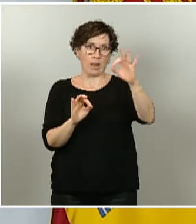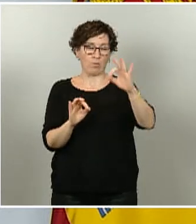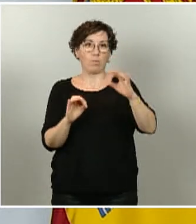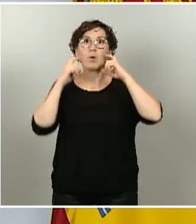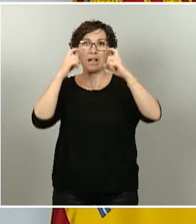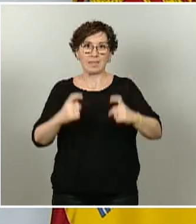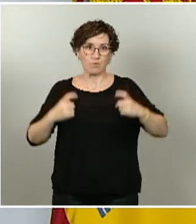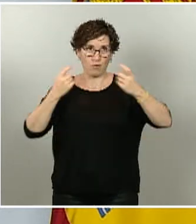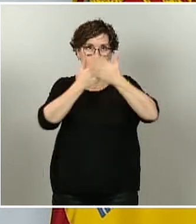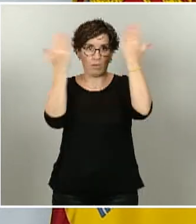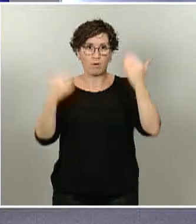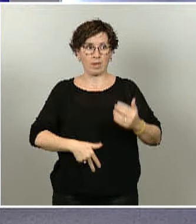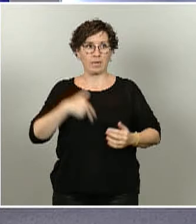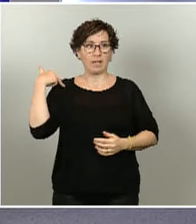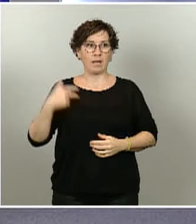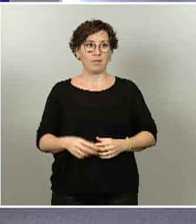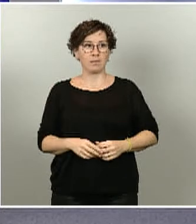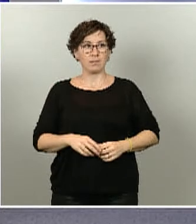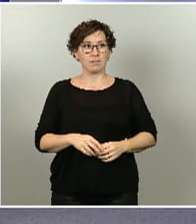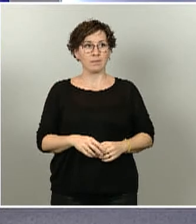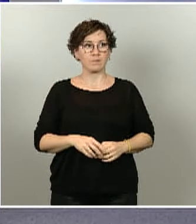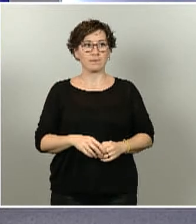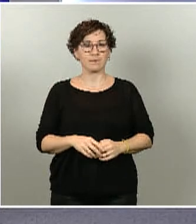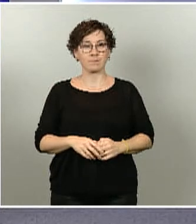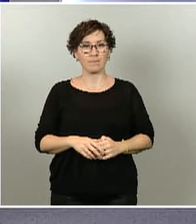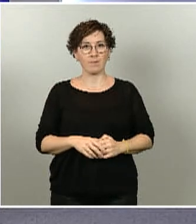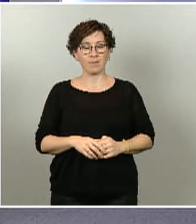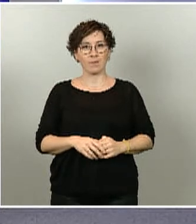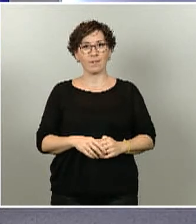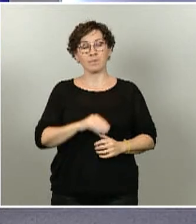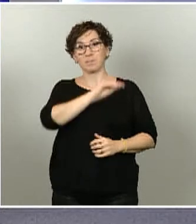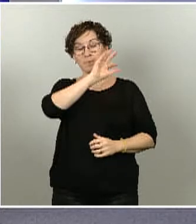gracias. Pregunta ahora a Associated Press. Adelante.